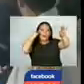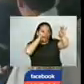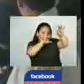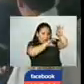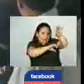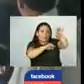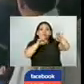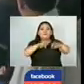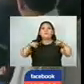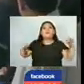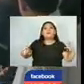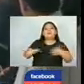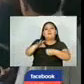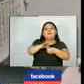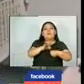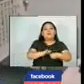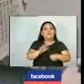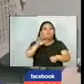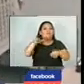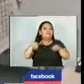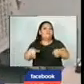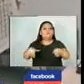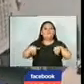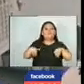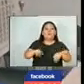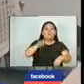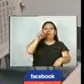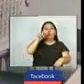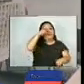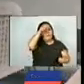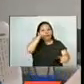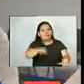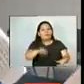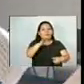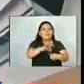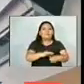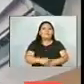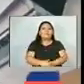votación en el Pleno, hubo tres abstenciones y un voto en contra.